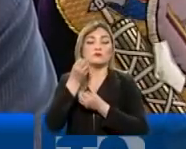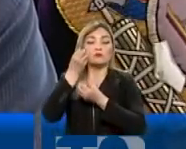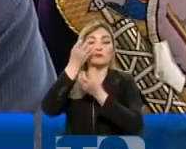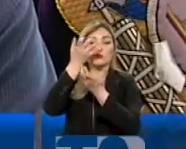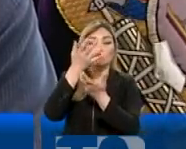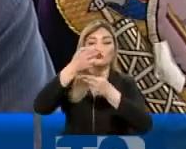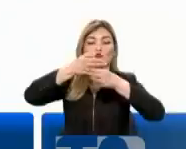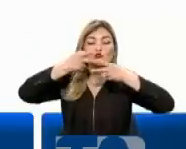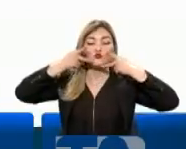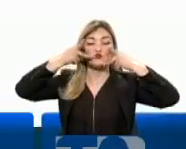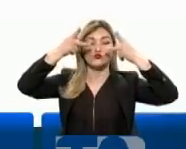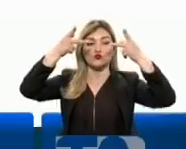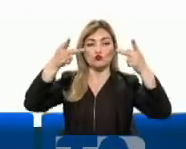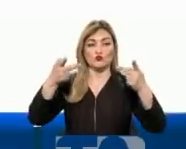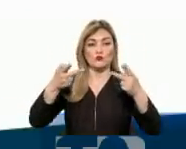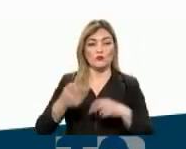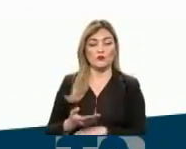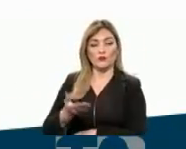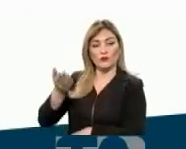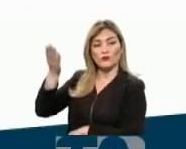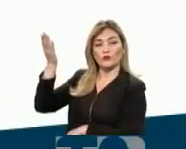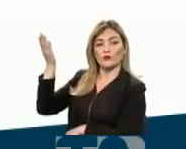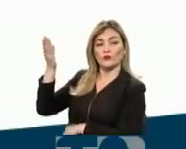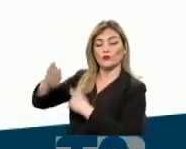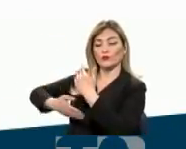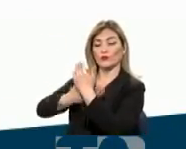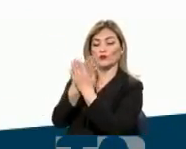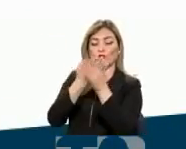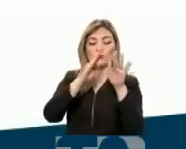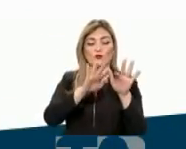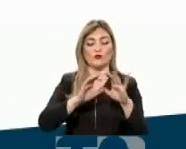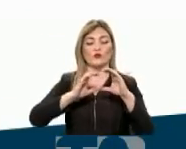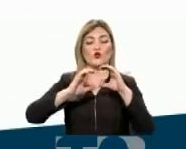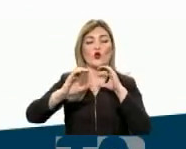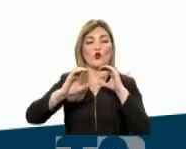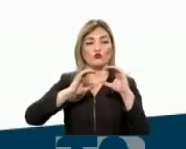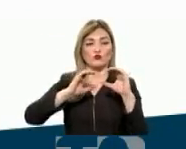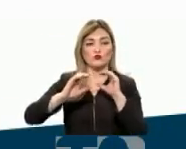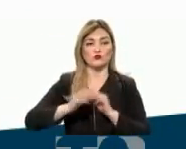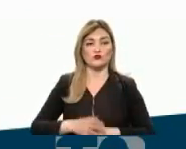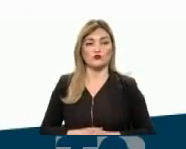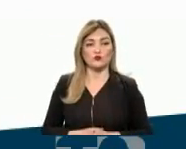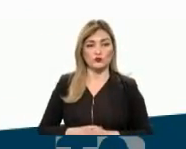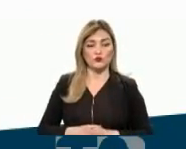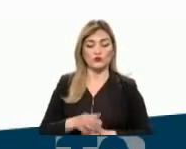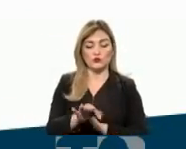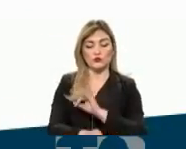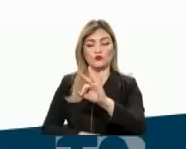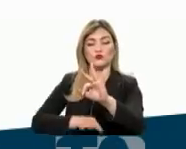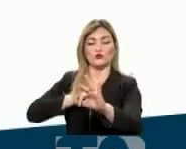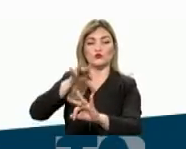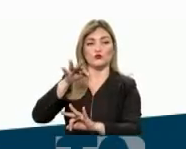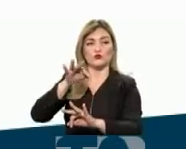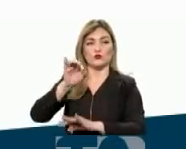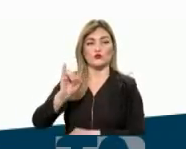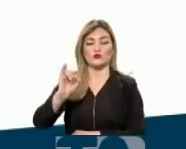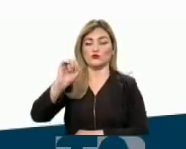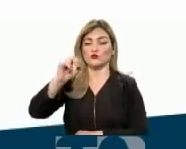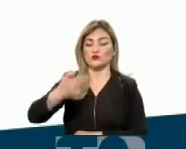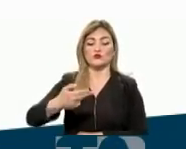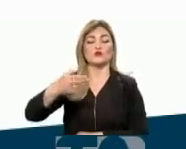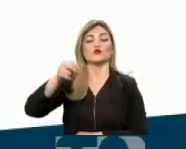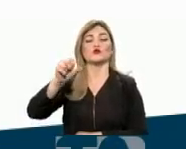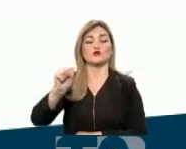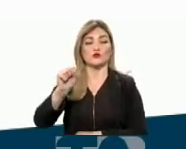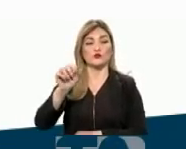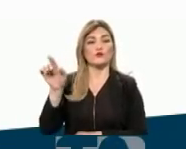públicamente sus nombres. María Caridad Vela es la nueva secretaria de Comunicación, en reemplazo de Gustavo Hitch, que